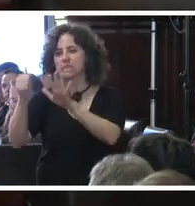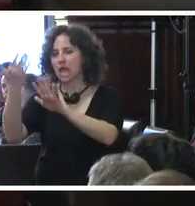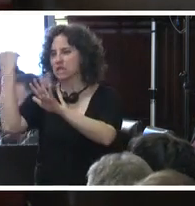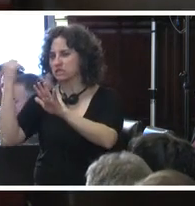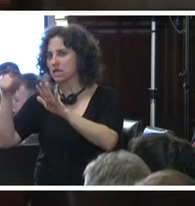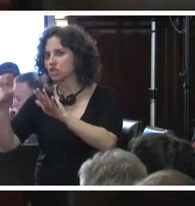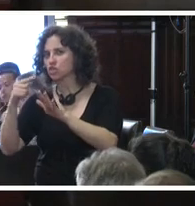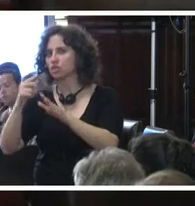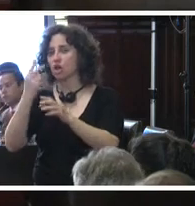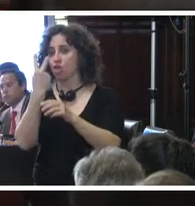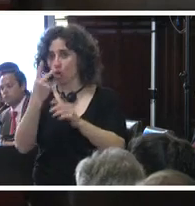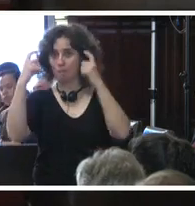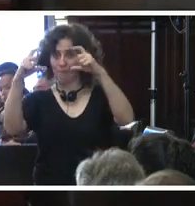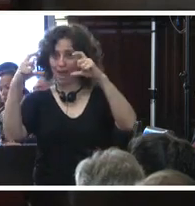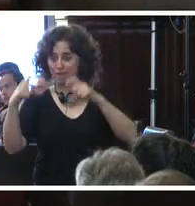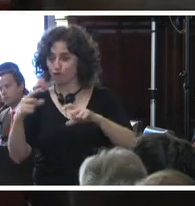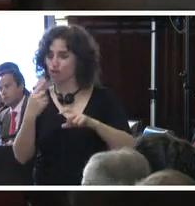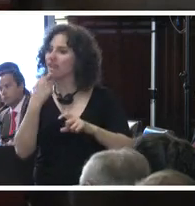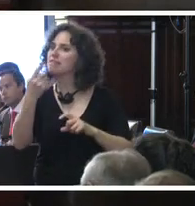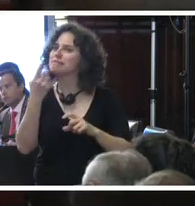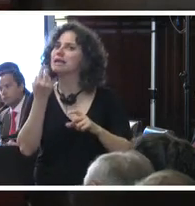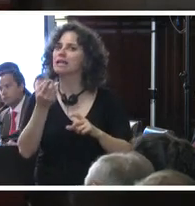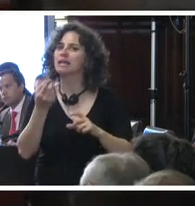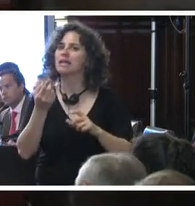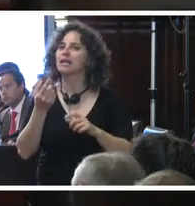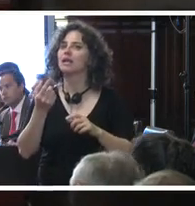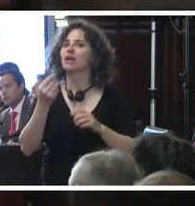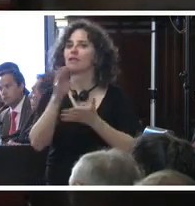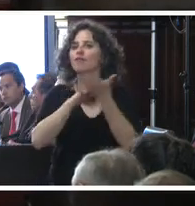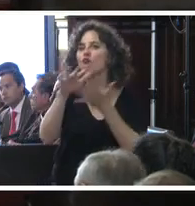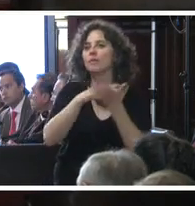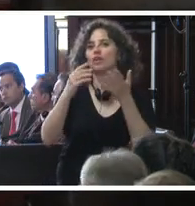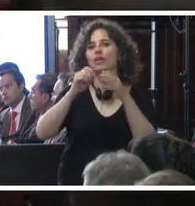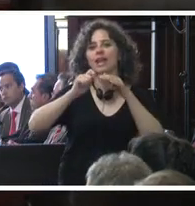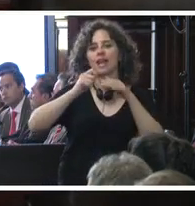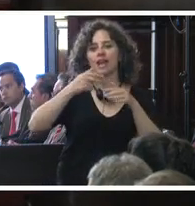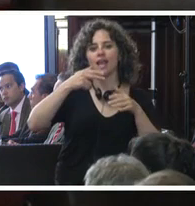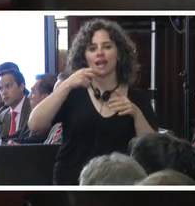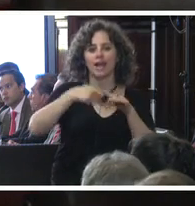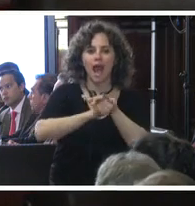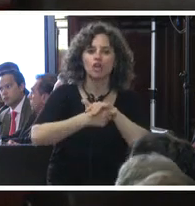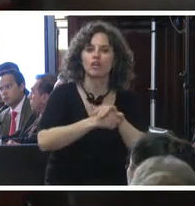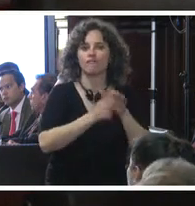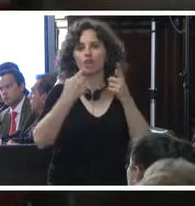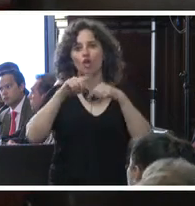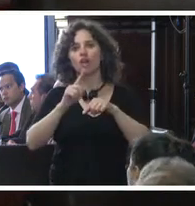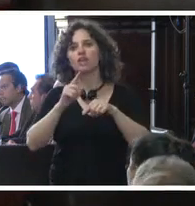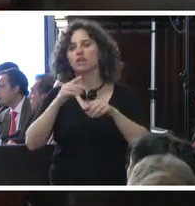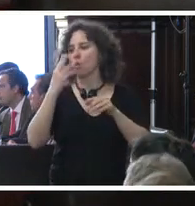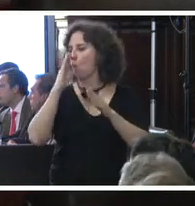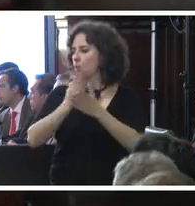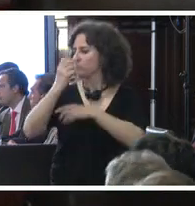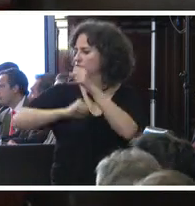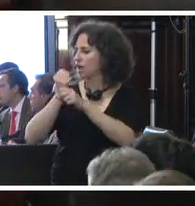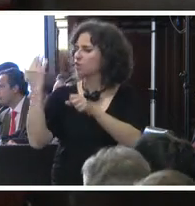quiero citar 2 párrafos en donde ellos establecen esto, y dicen: el fenómeno del narcotráfico se ha transformado en estos últimos años ya